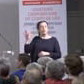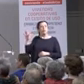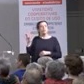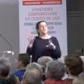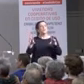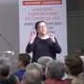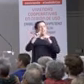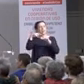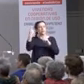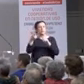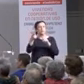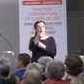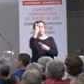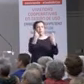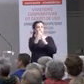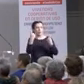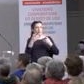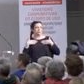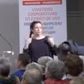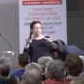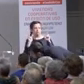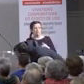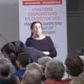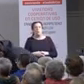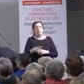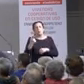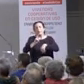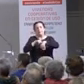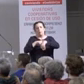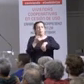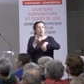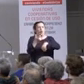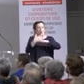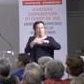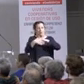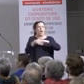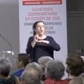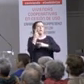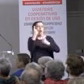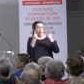las preguntas que queráis. Bueno, tenemos un espacio de tiempo limitado, pero alguna pregunta sí.